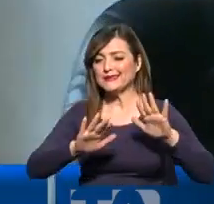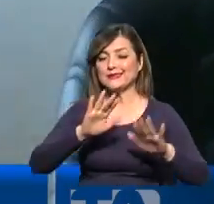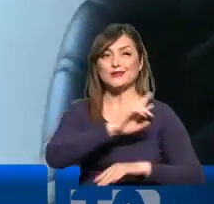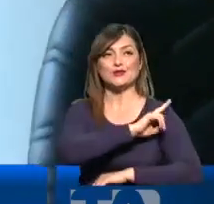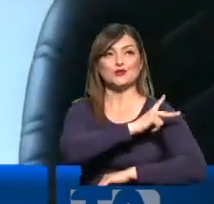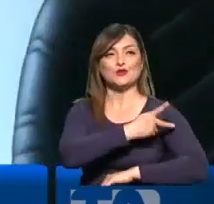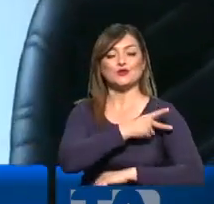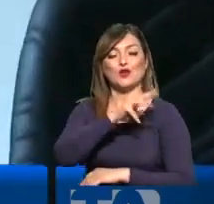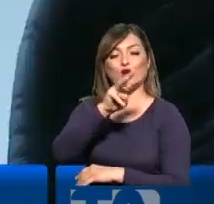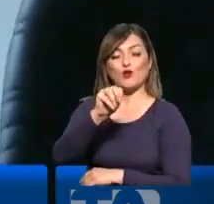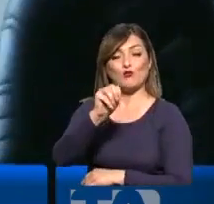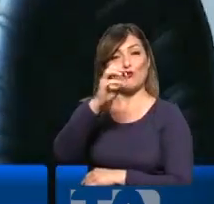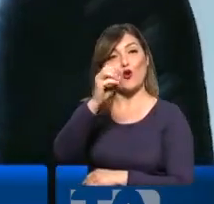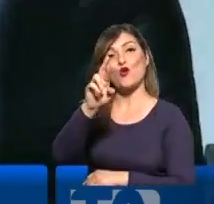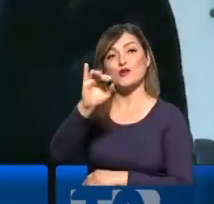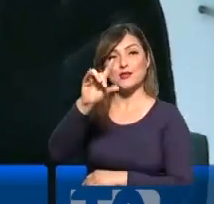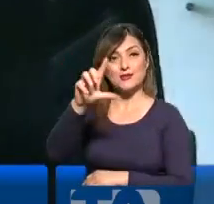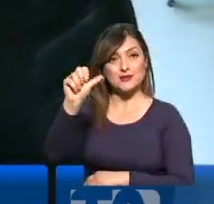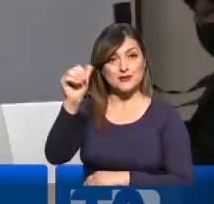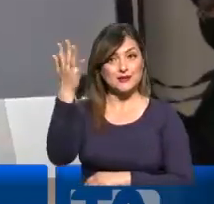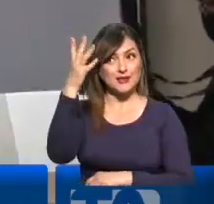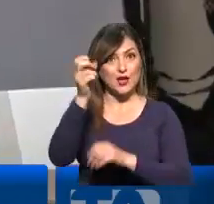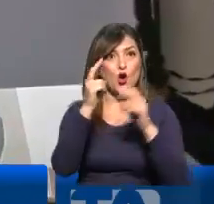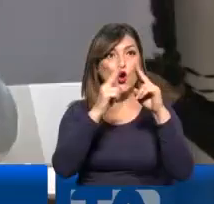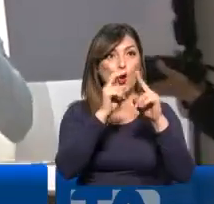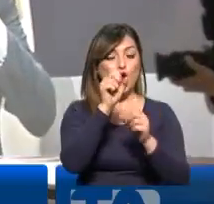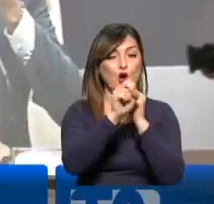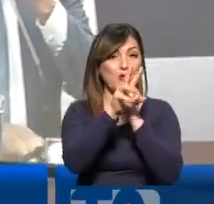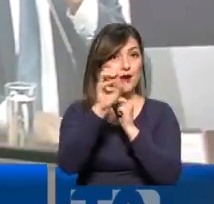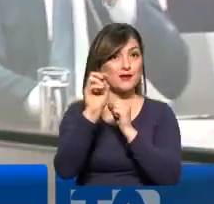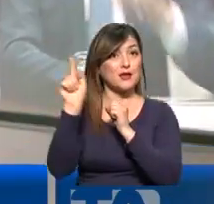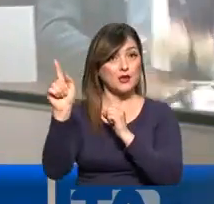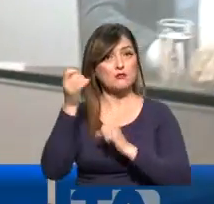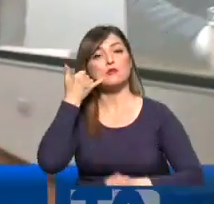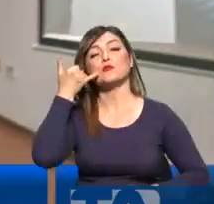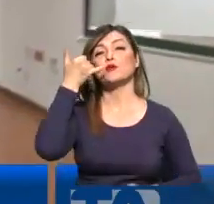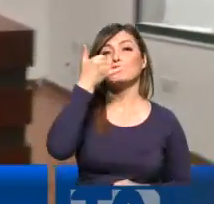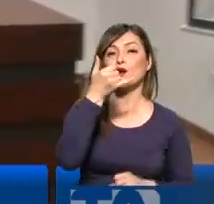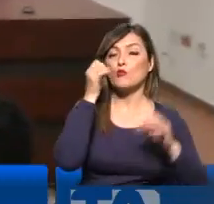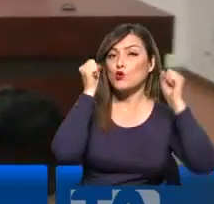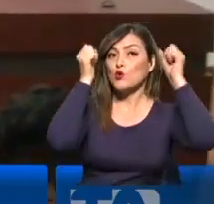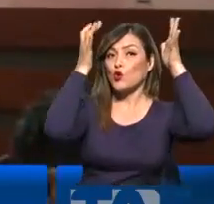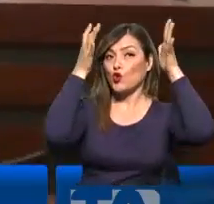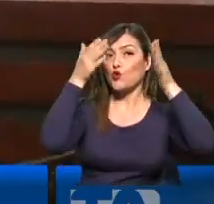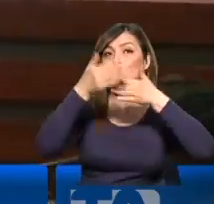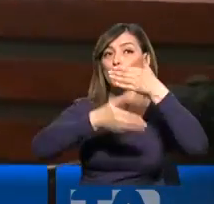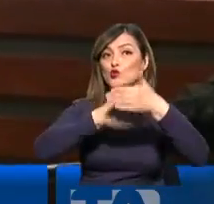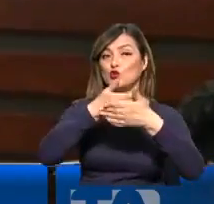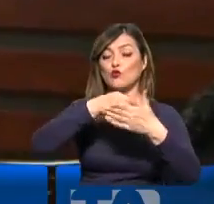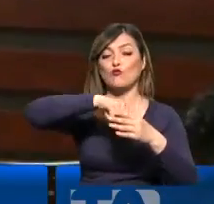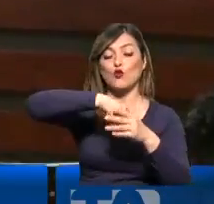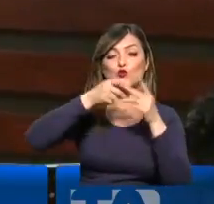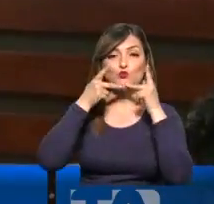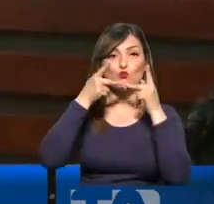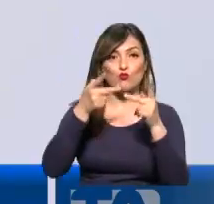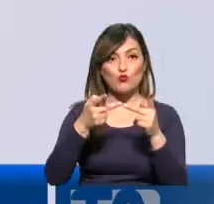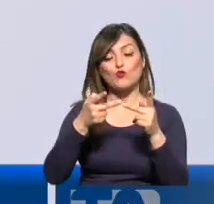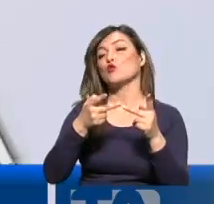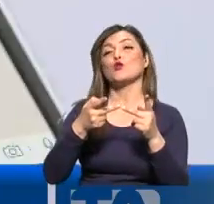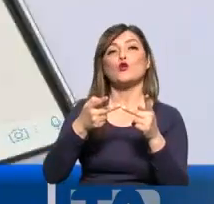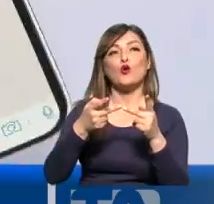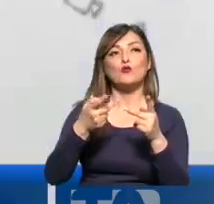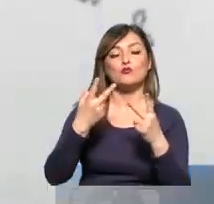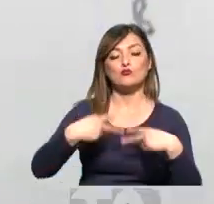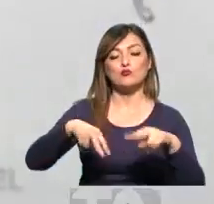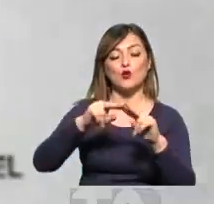Juan José Morillo dice conocerlo hace 2 décadas. Reconoce que Yunda le llamó en medio de su proceso penal por peculado. Las llamadas